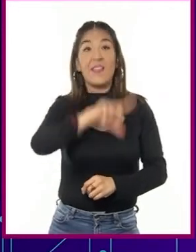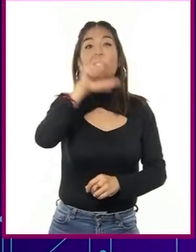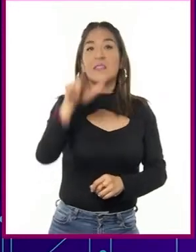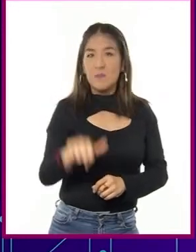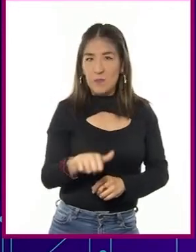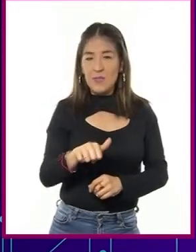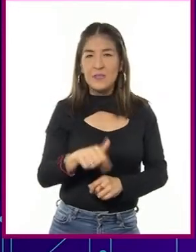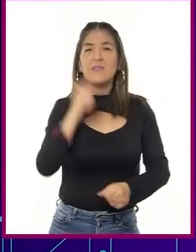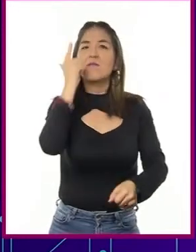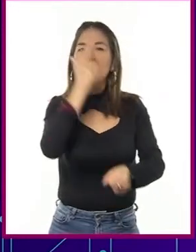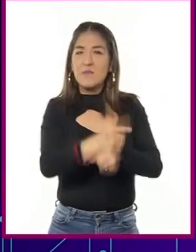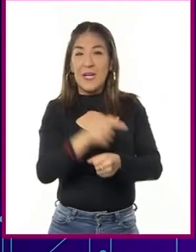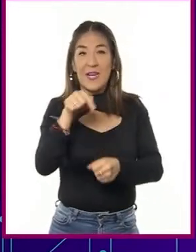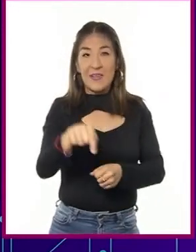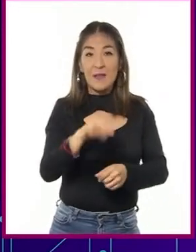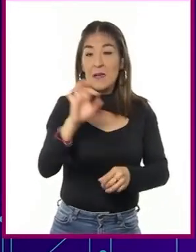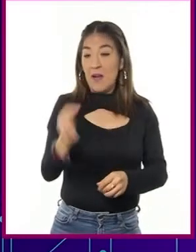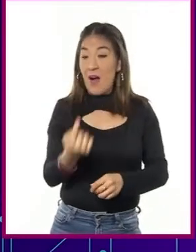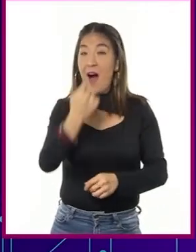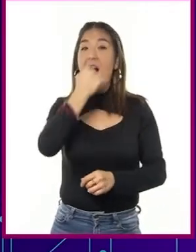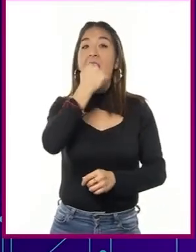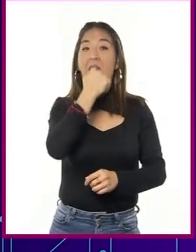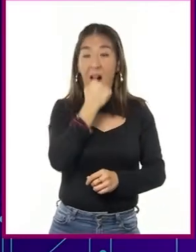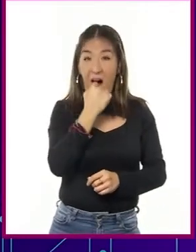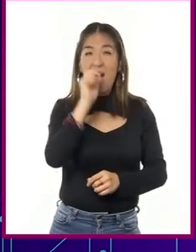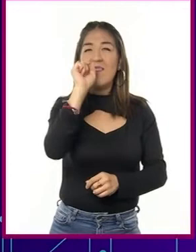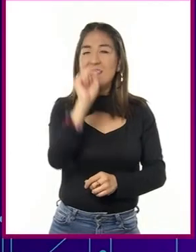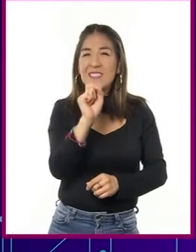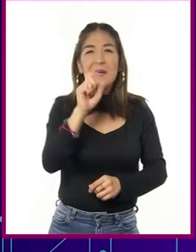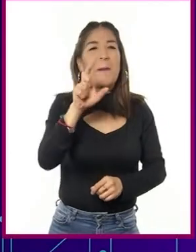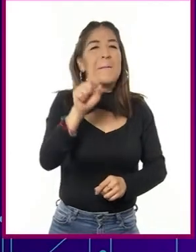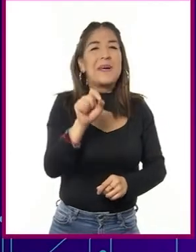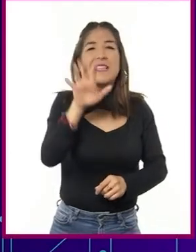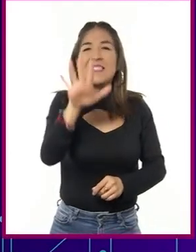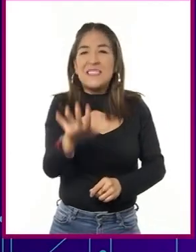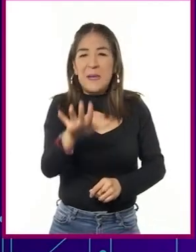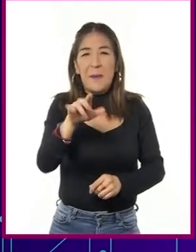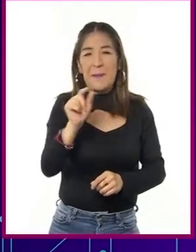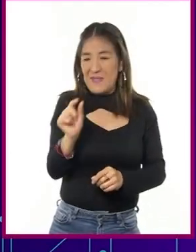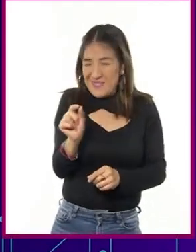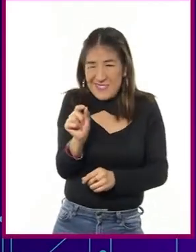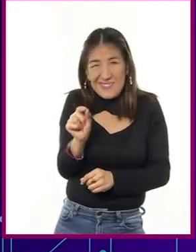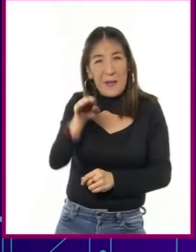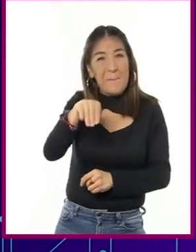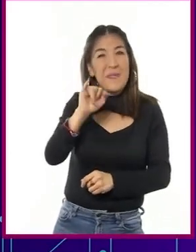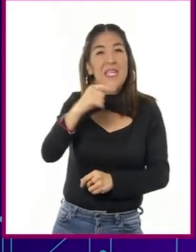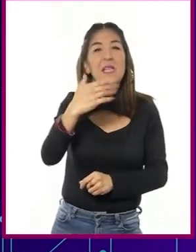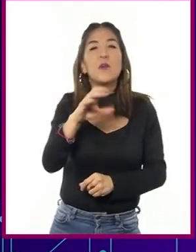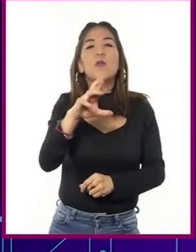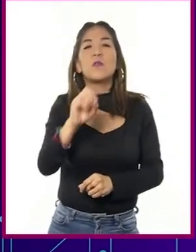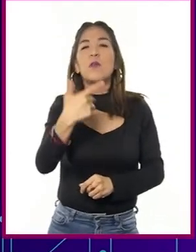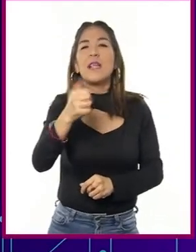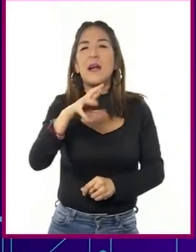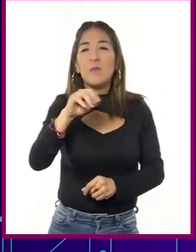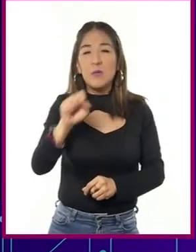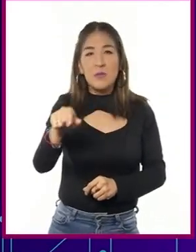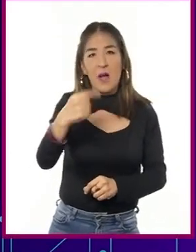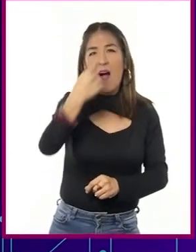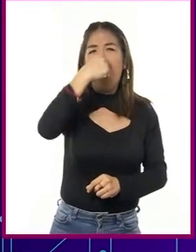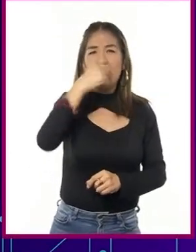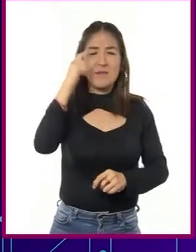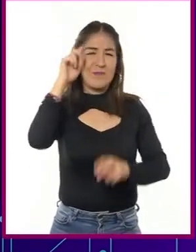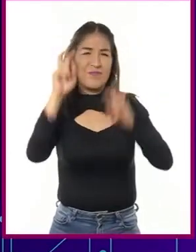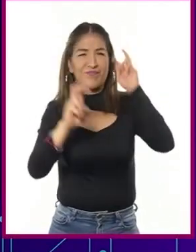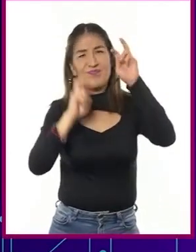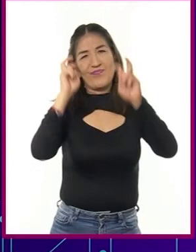se descubrió que una dosis oral de apenas 25 microgramos puede producir alucinaciones